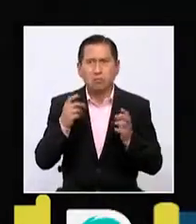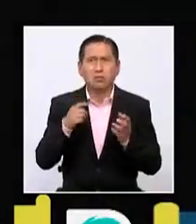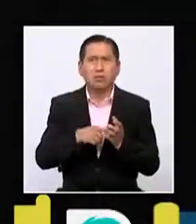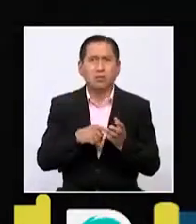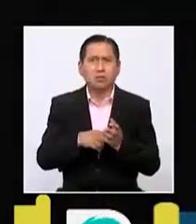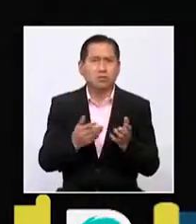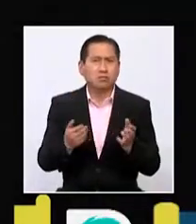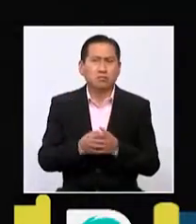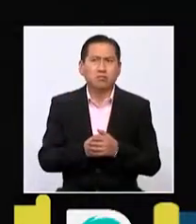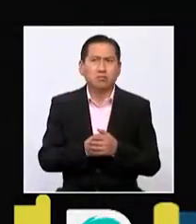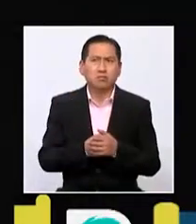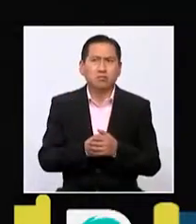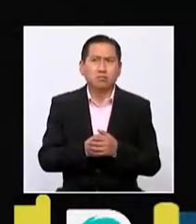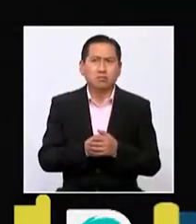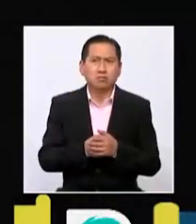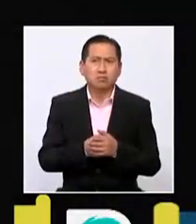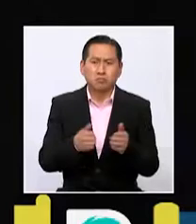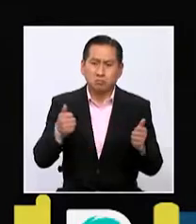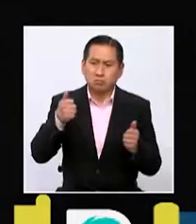a sumiso